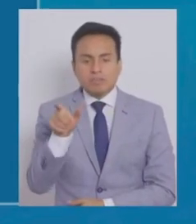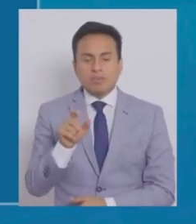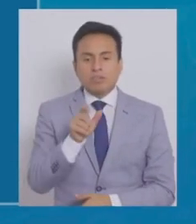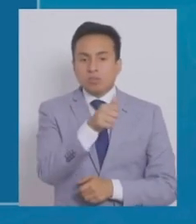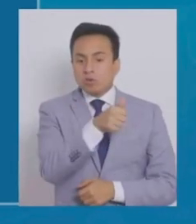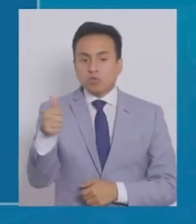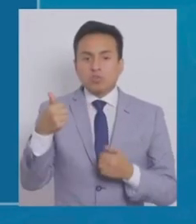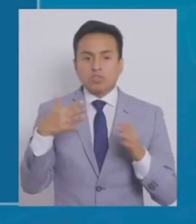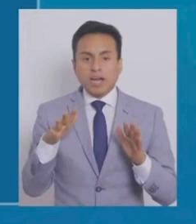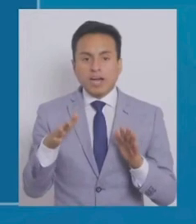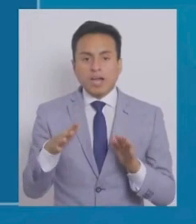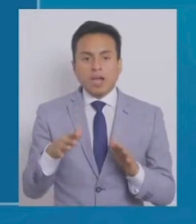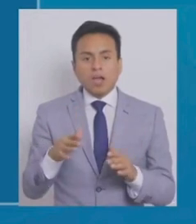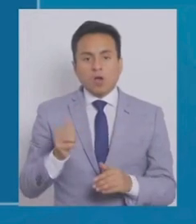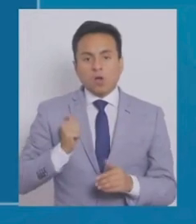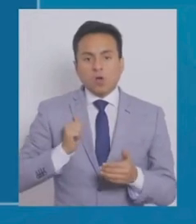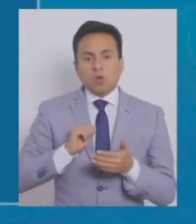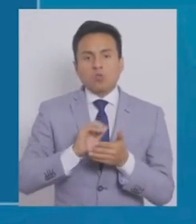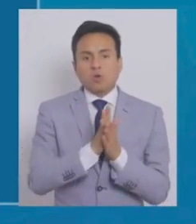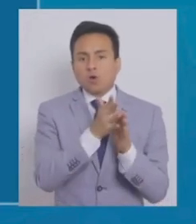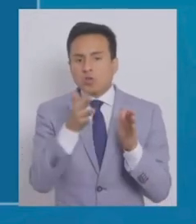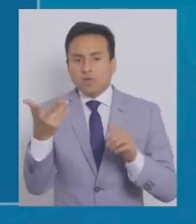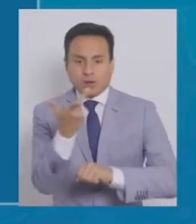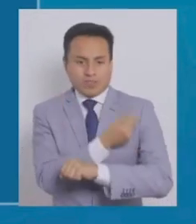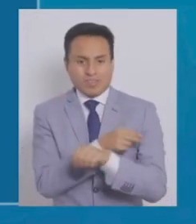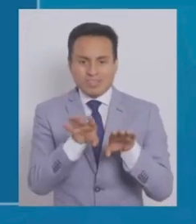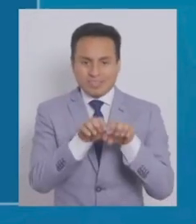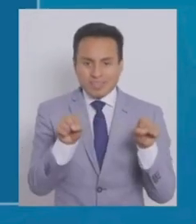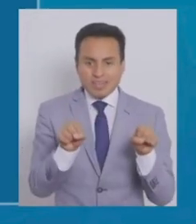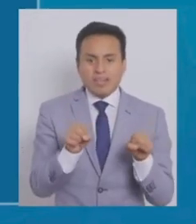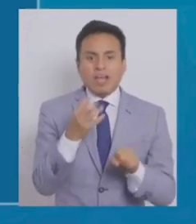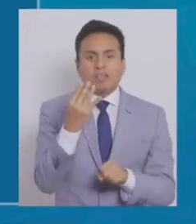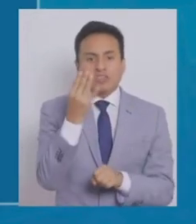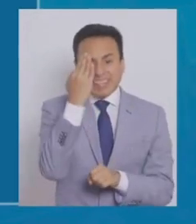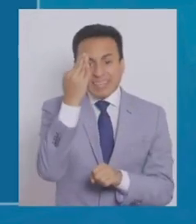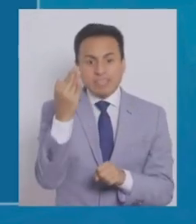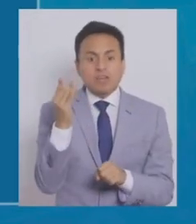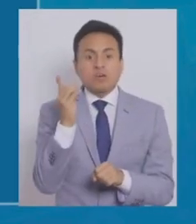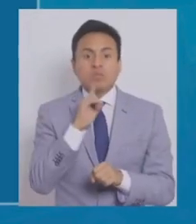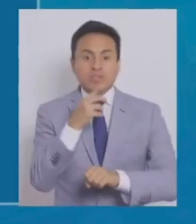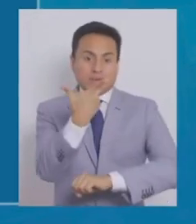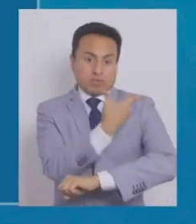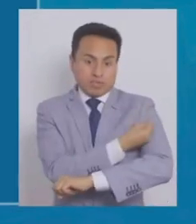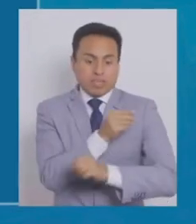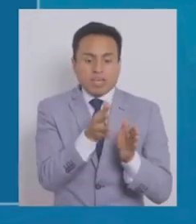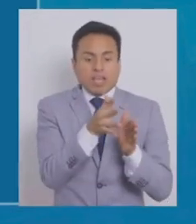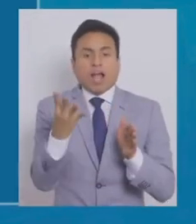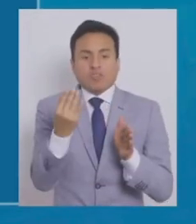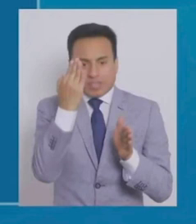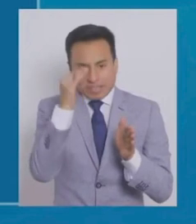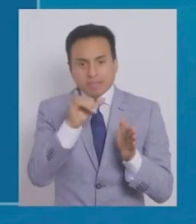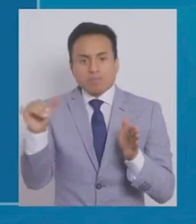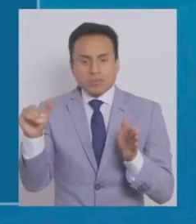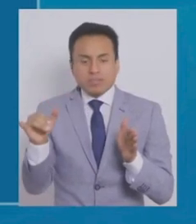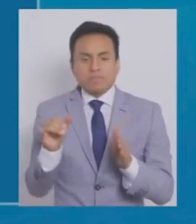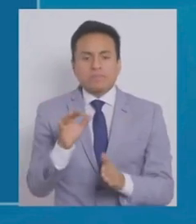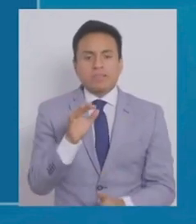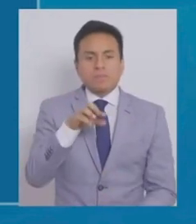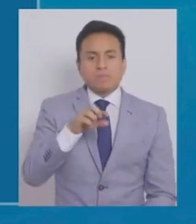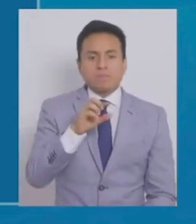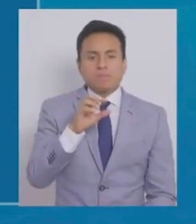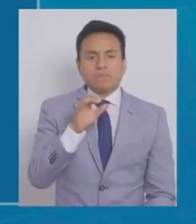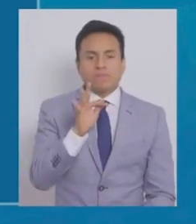quienes hayan completado su proceso de vacunación y tengan cumplido los 14 días desde la segunda dosis de las vacunas de facer